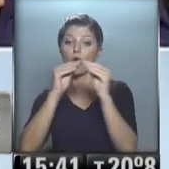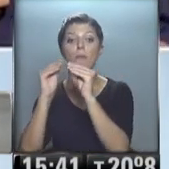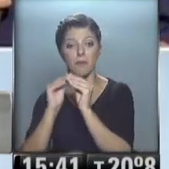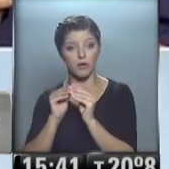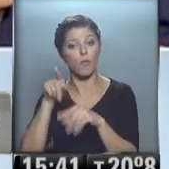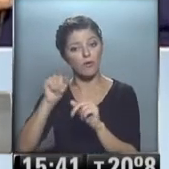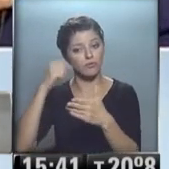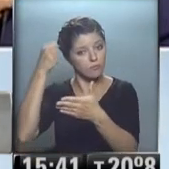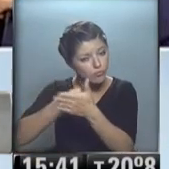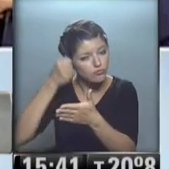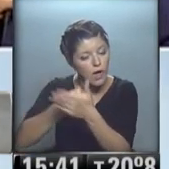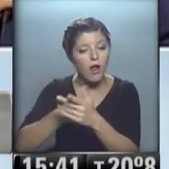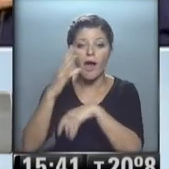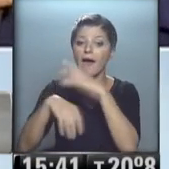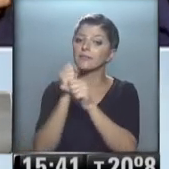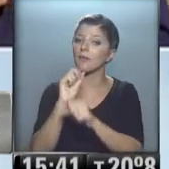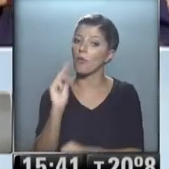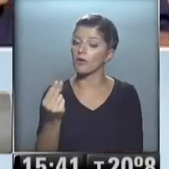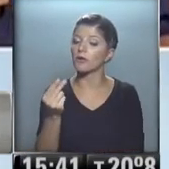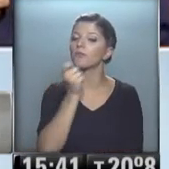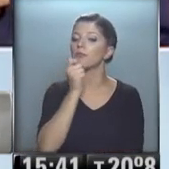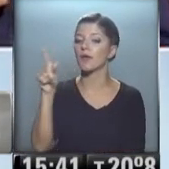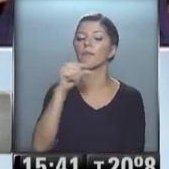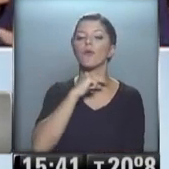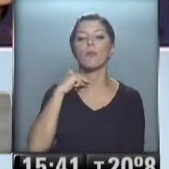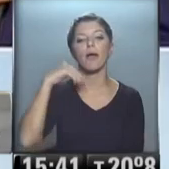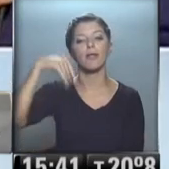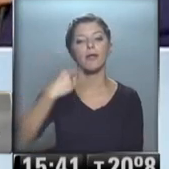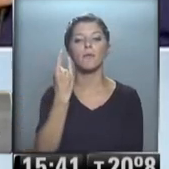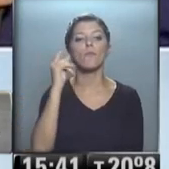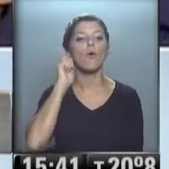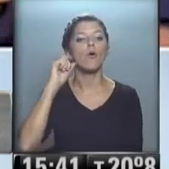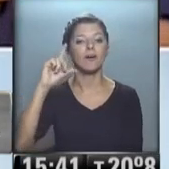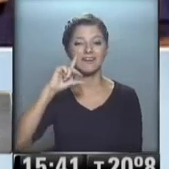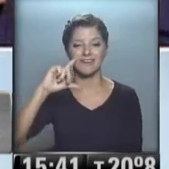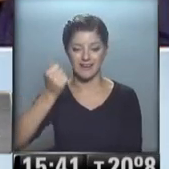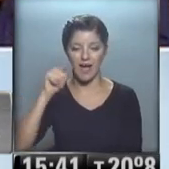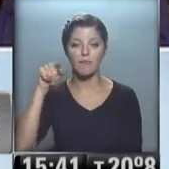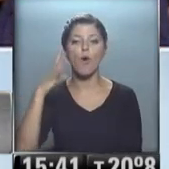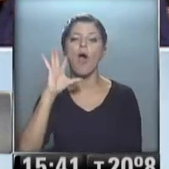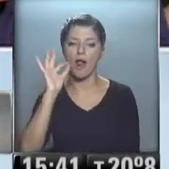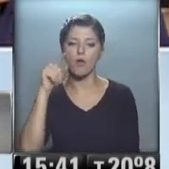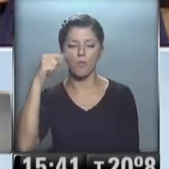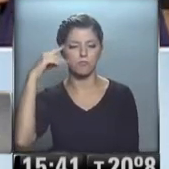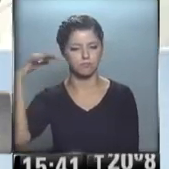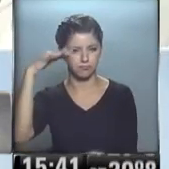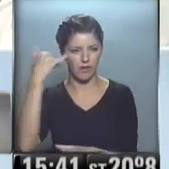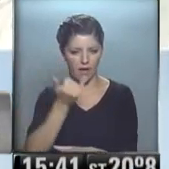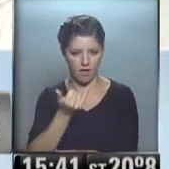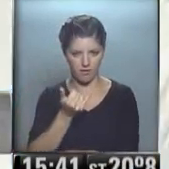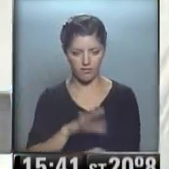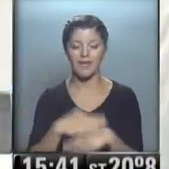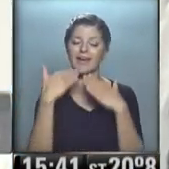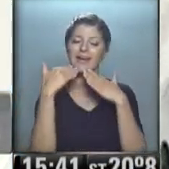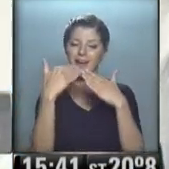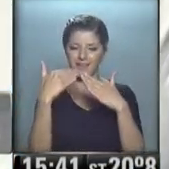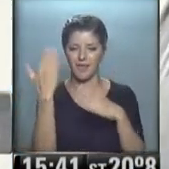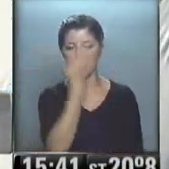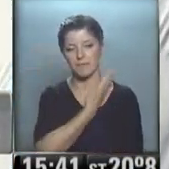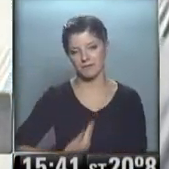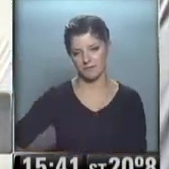vida y la sangre de Mujica que fue derramada, que no ha sido en vano, y todos aquellos compañeros que lucharon por esto. Gracias,